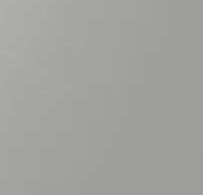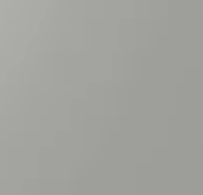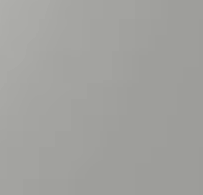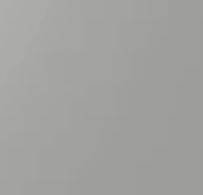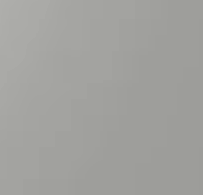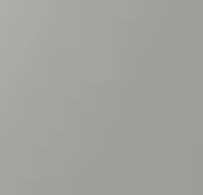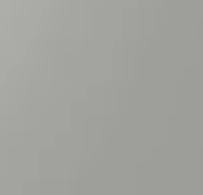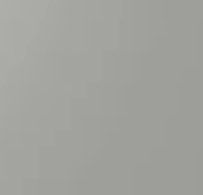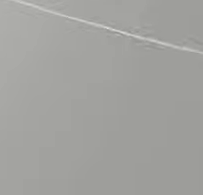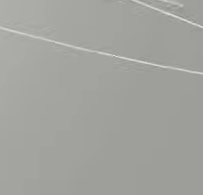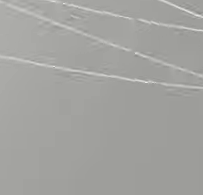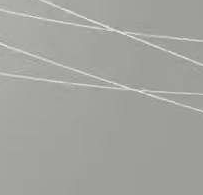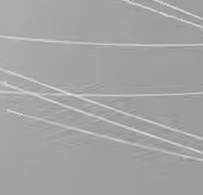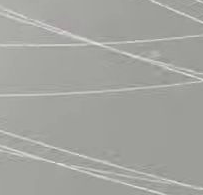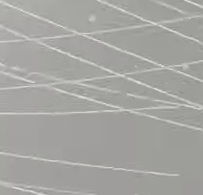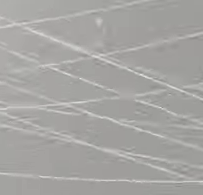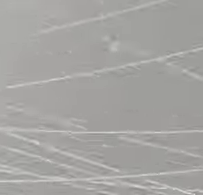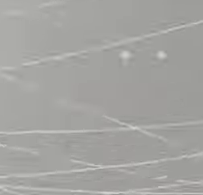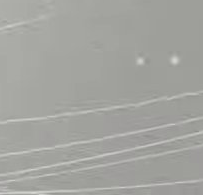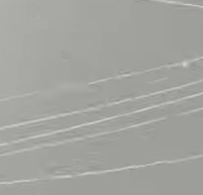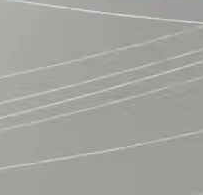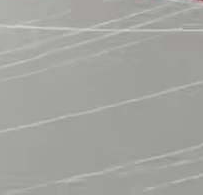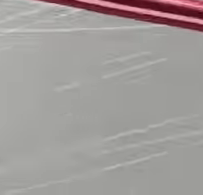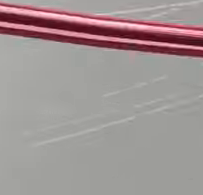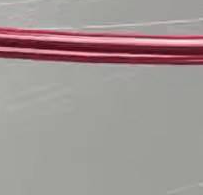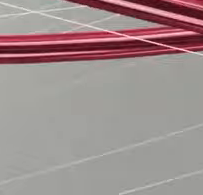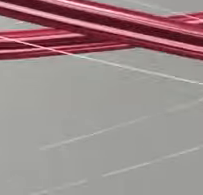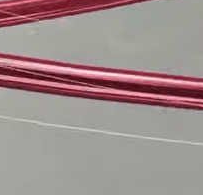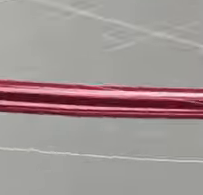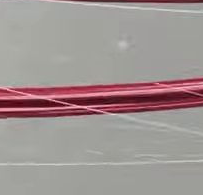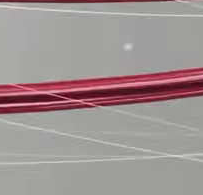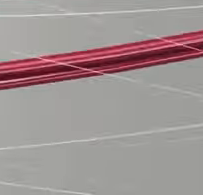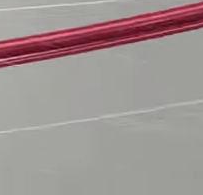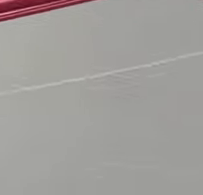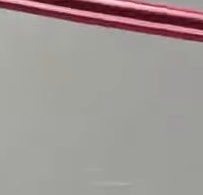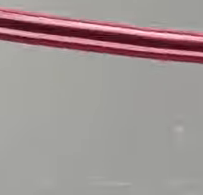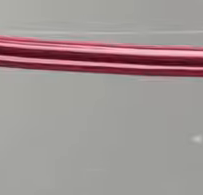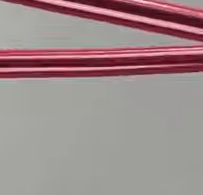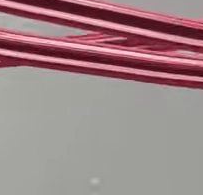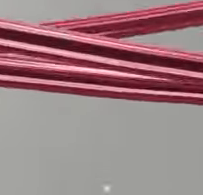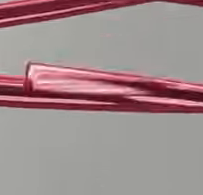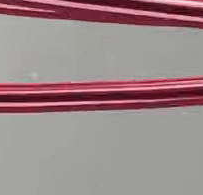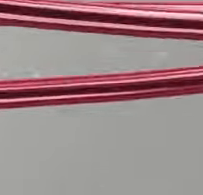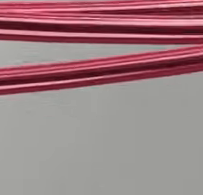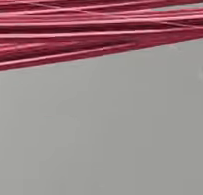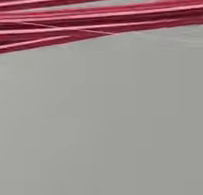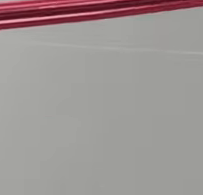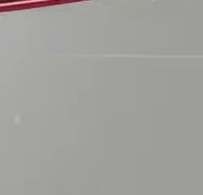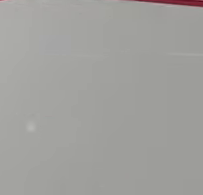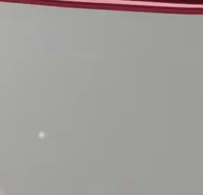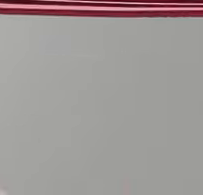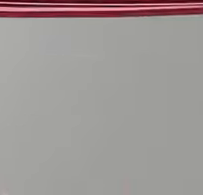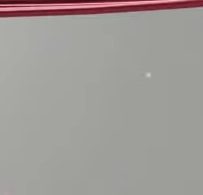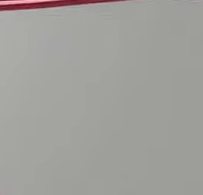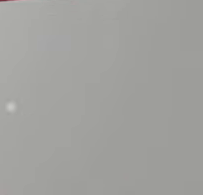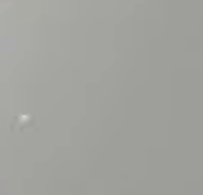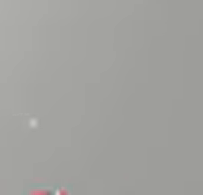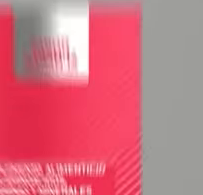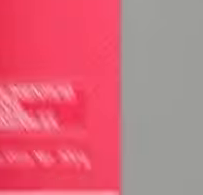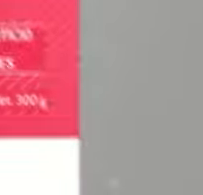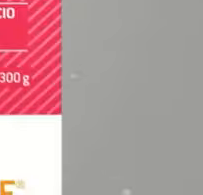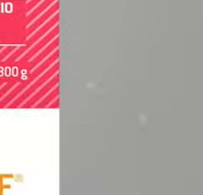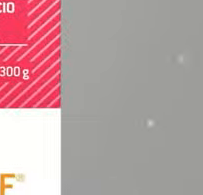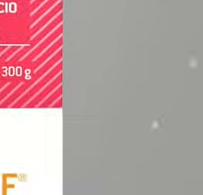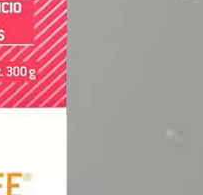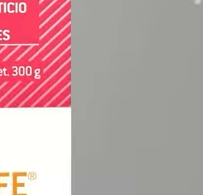Power Maker, el poder de la evolución. Pon tus músculos a tono con la arginina que contiene, nutrimento presente en